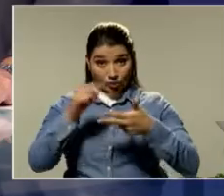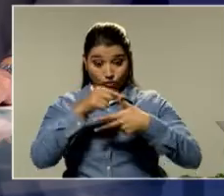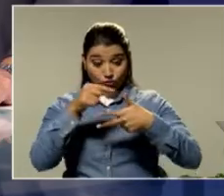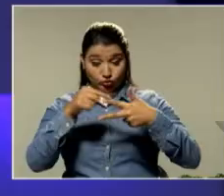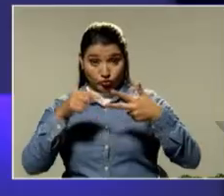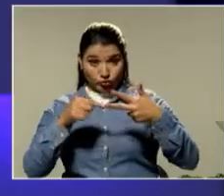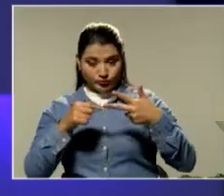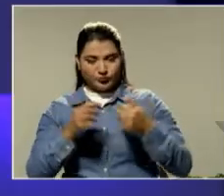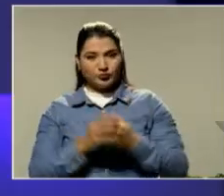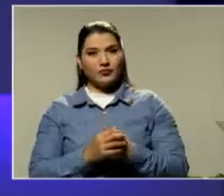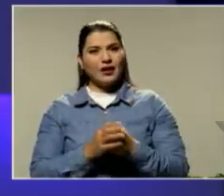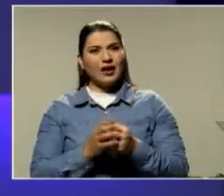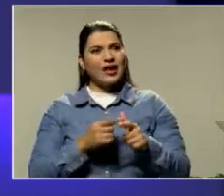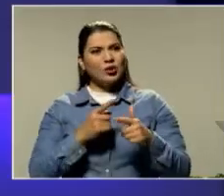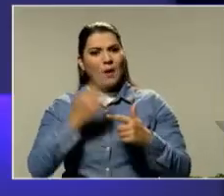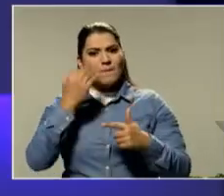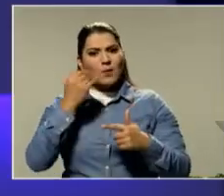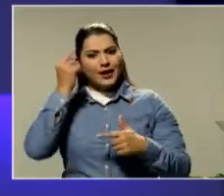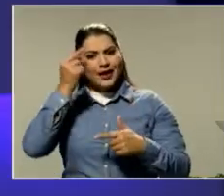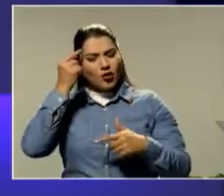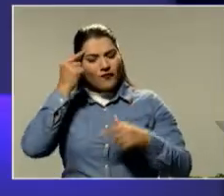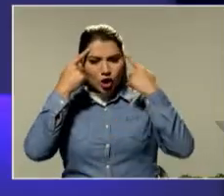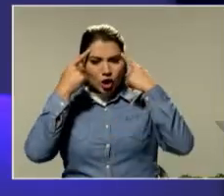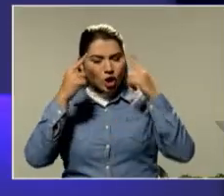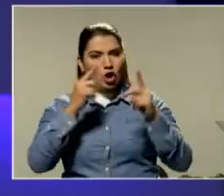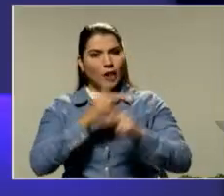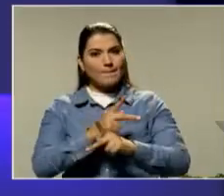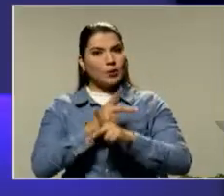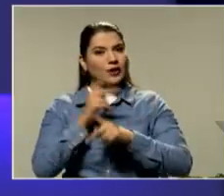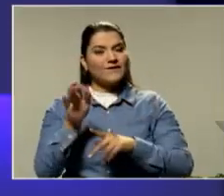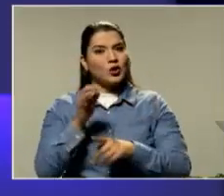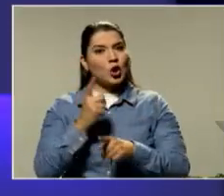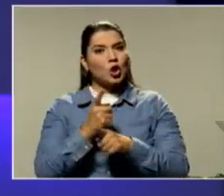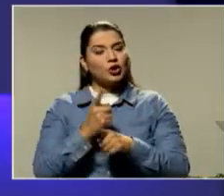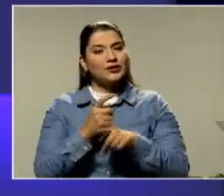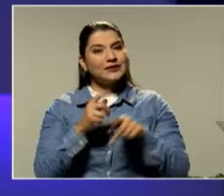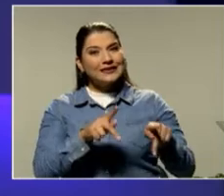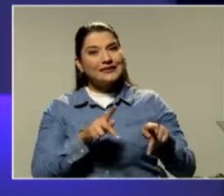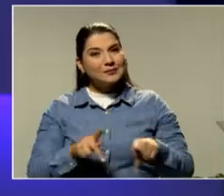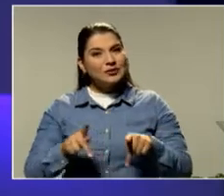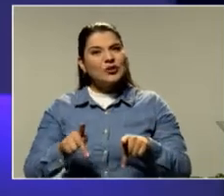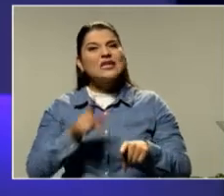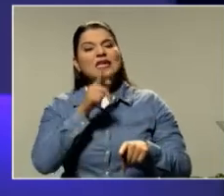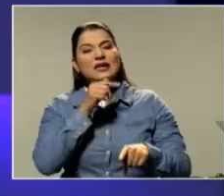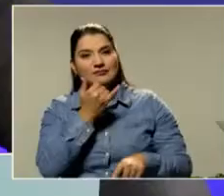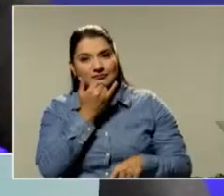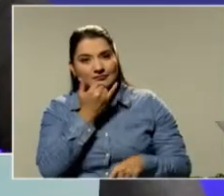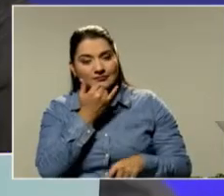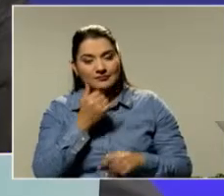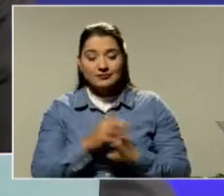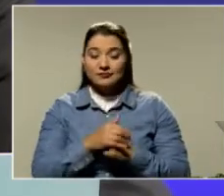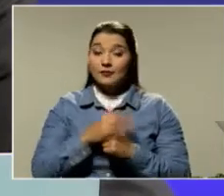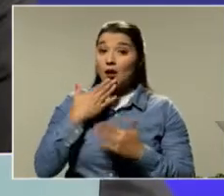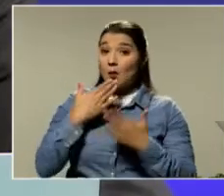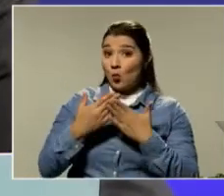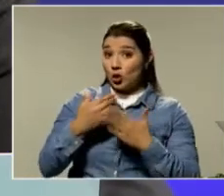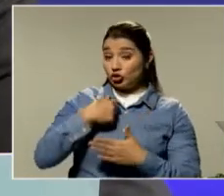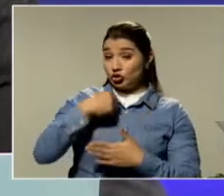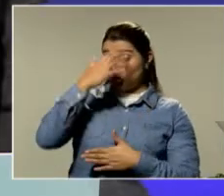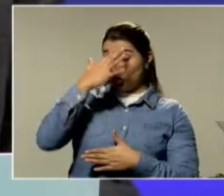¿Por qué el Estado no logra proteger adecuadamente a los ciudadanos? ¿Quién falla? Bueno, yo creo que hay un